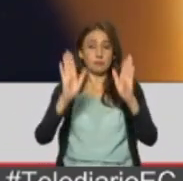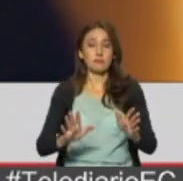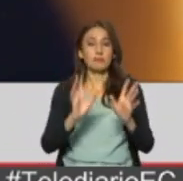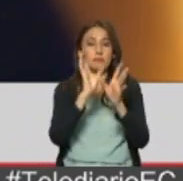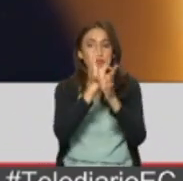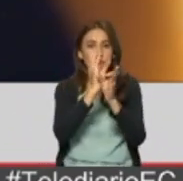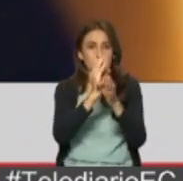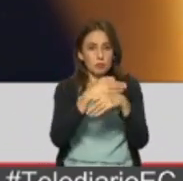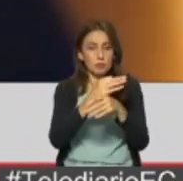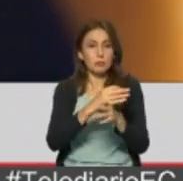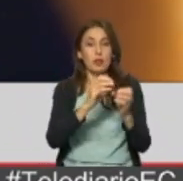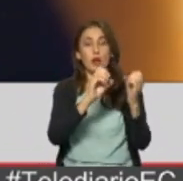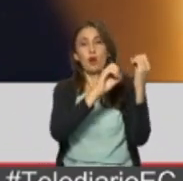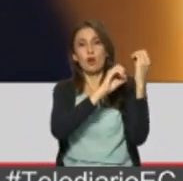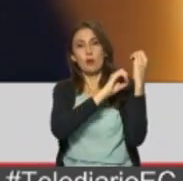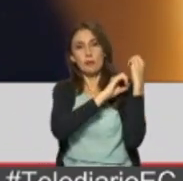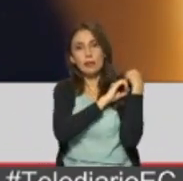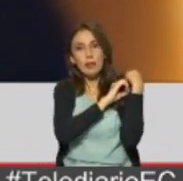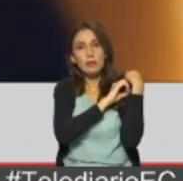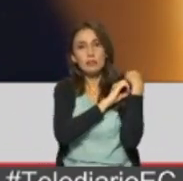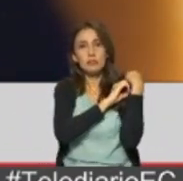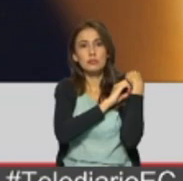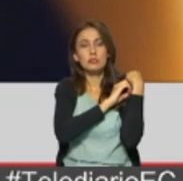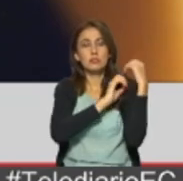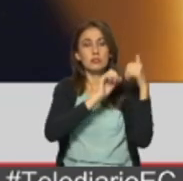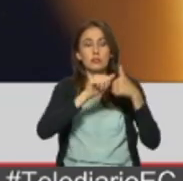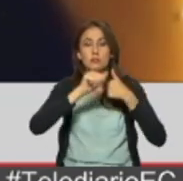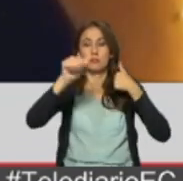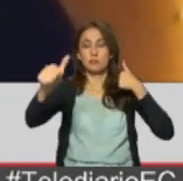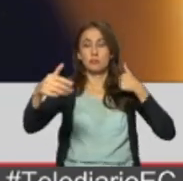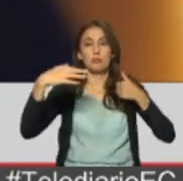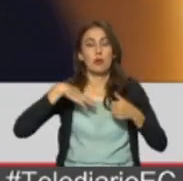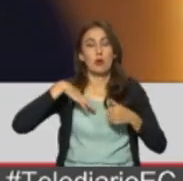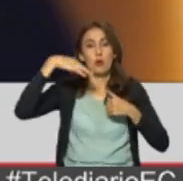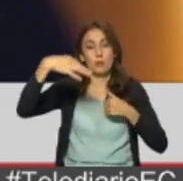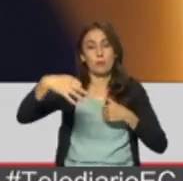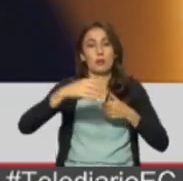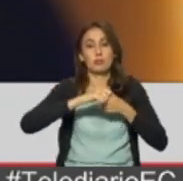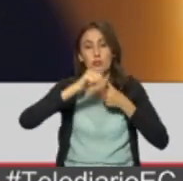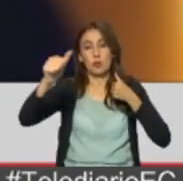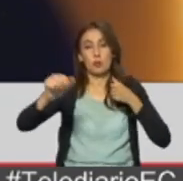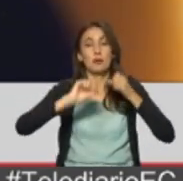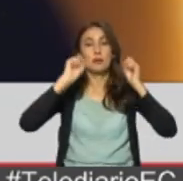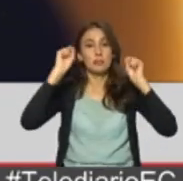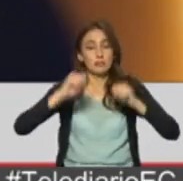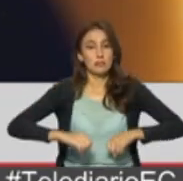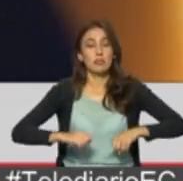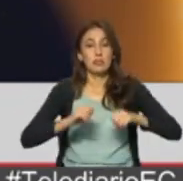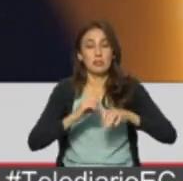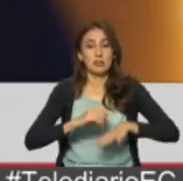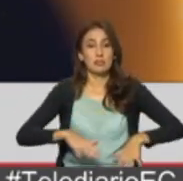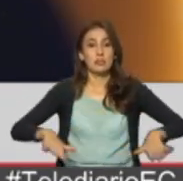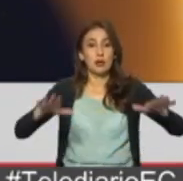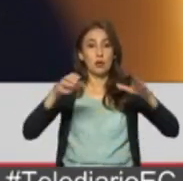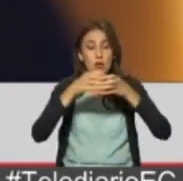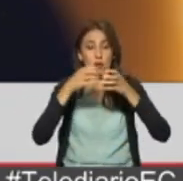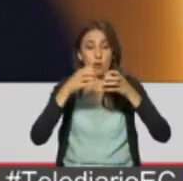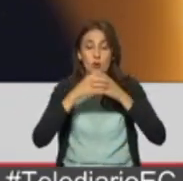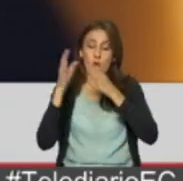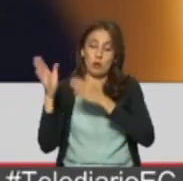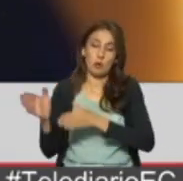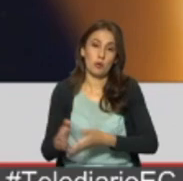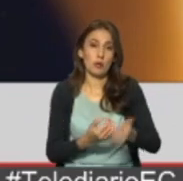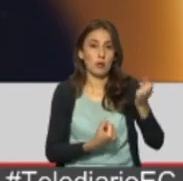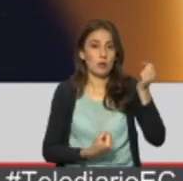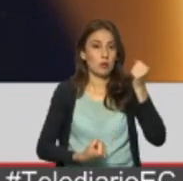funcionarios, obligados a realizar estas cuarentenas de carácter voluntario, entre comillas, pero que nos permiten contribuir a las medidas del